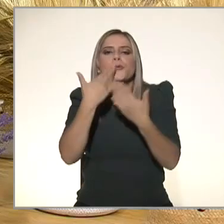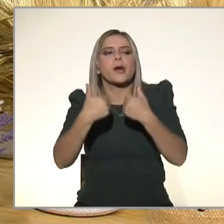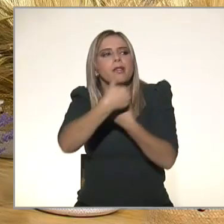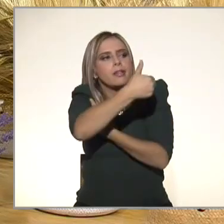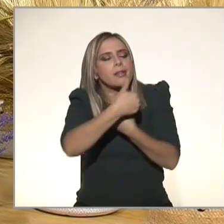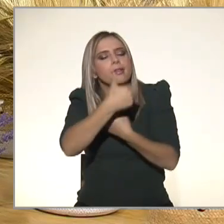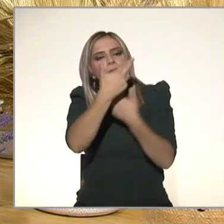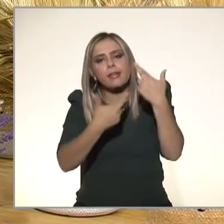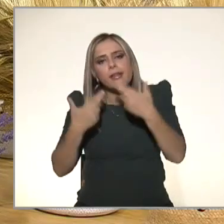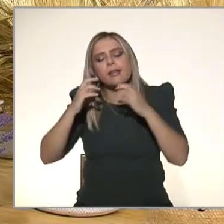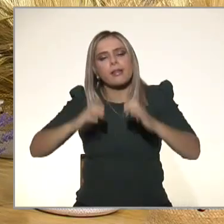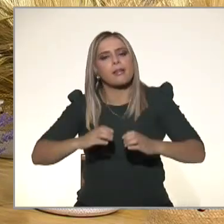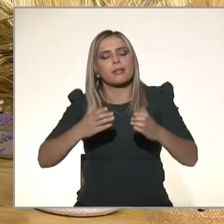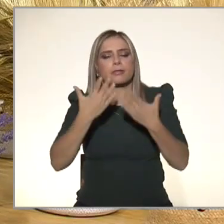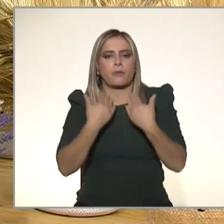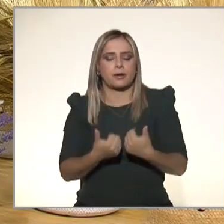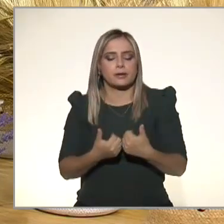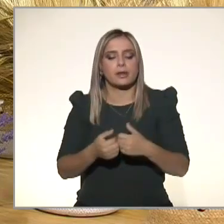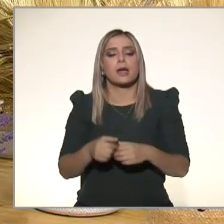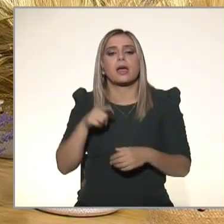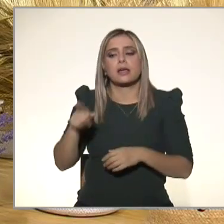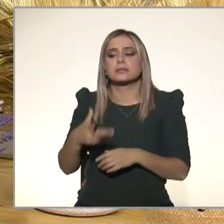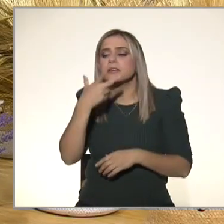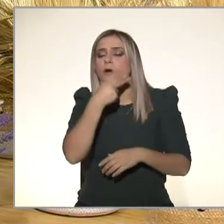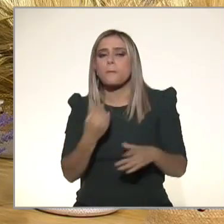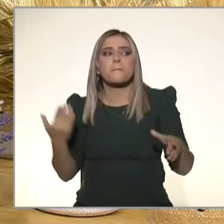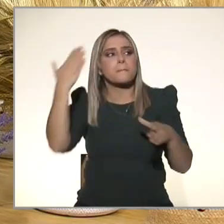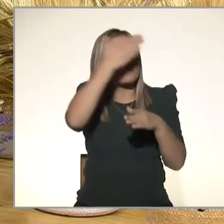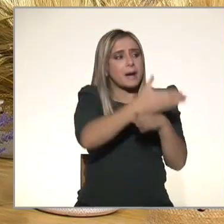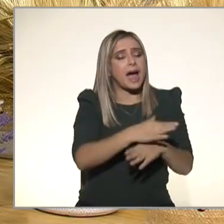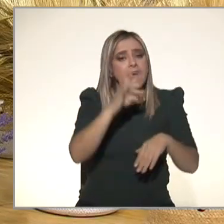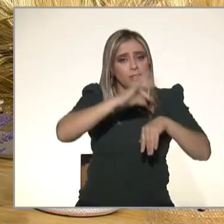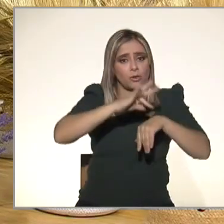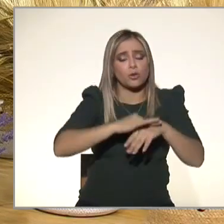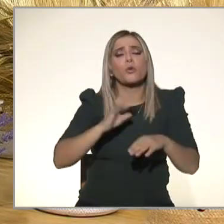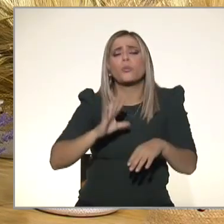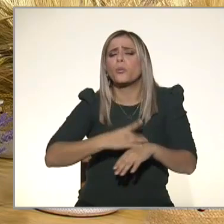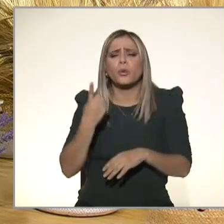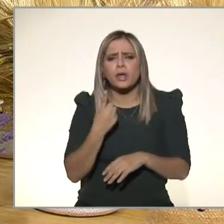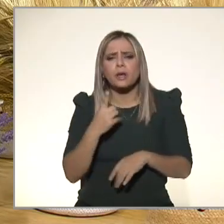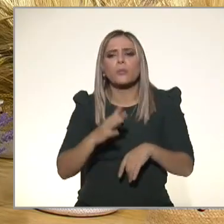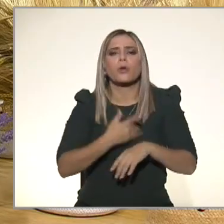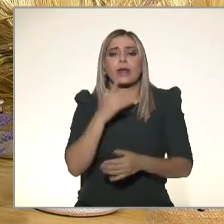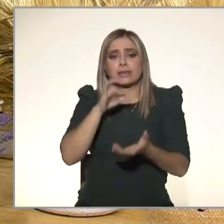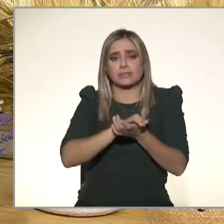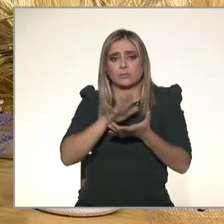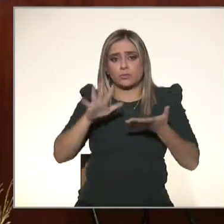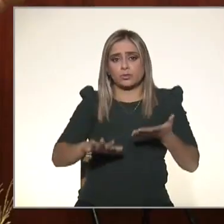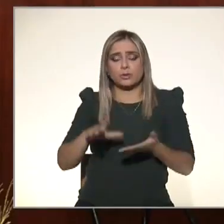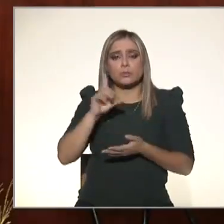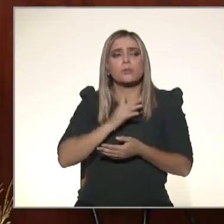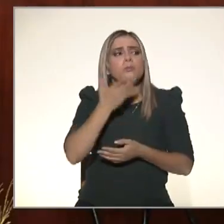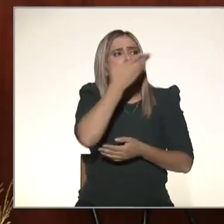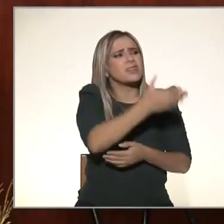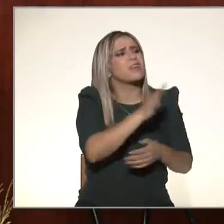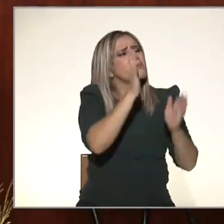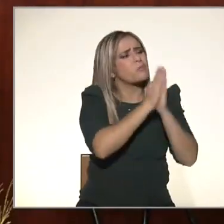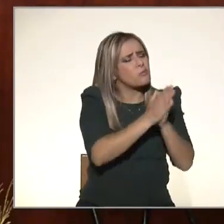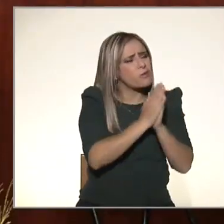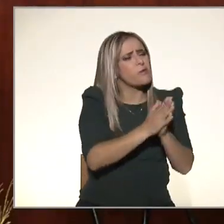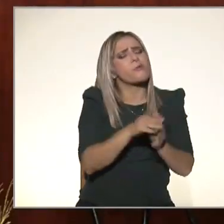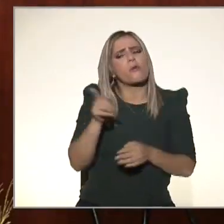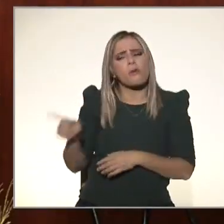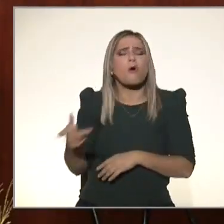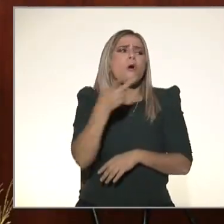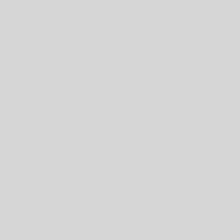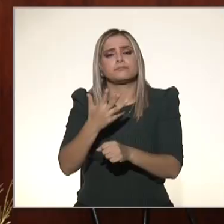incluso muchas veces el hombre va a la consulta porque la esposa le pide una consulta al médico para que vaya el